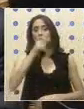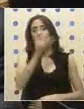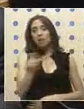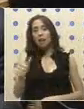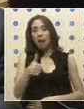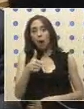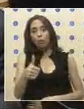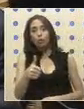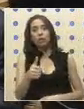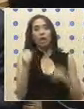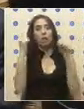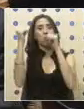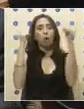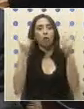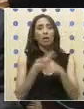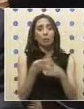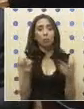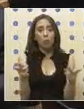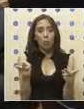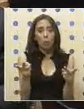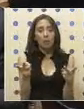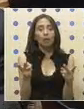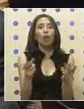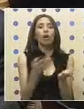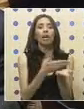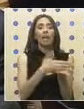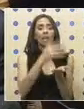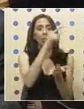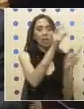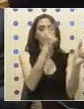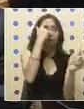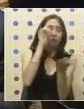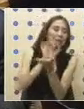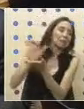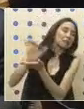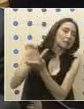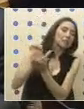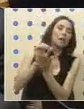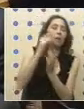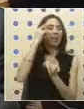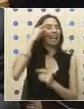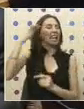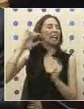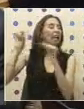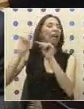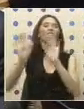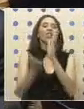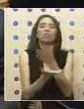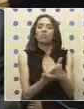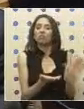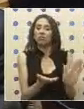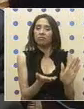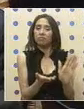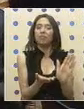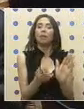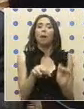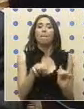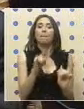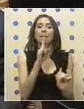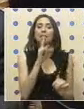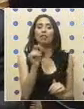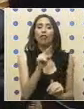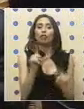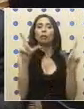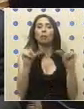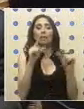de los poderes públicos, no va sino a eliminar los prejuicios, a derribar los mitos, pero sobre todo a disminuir